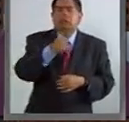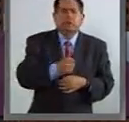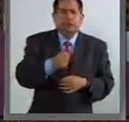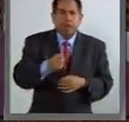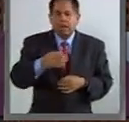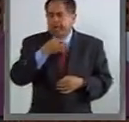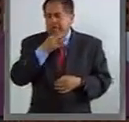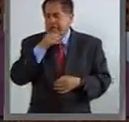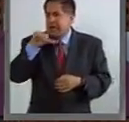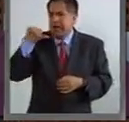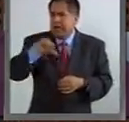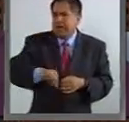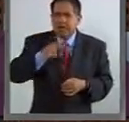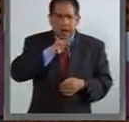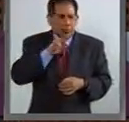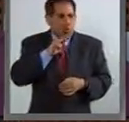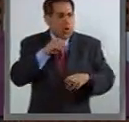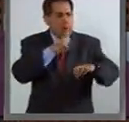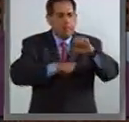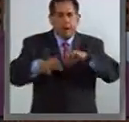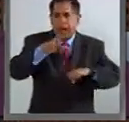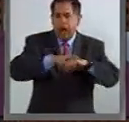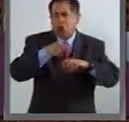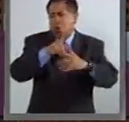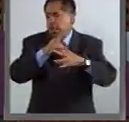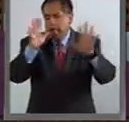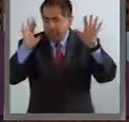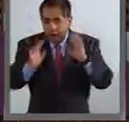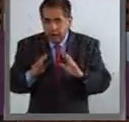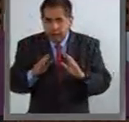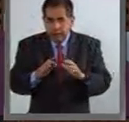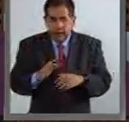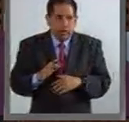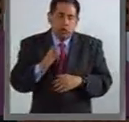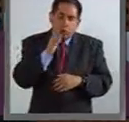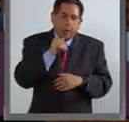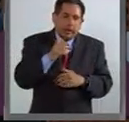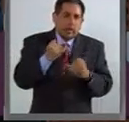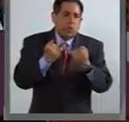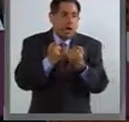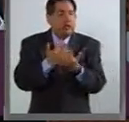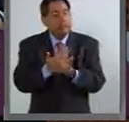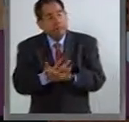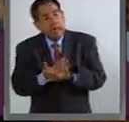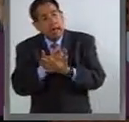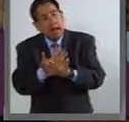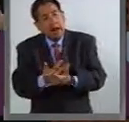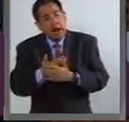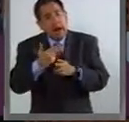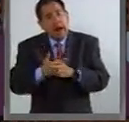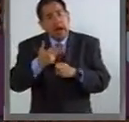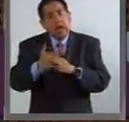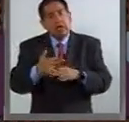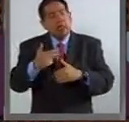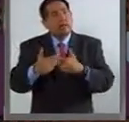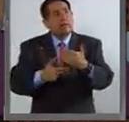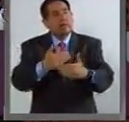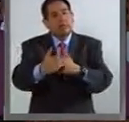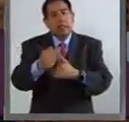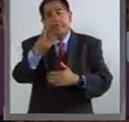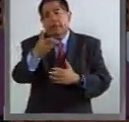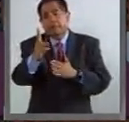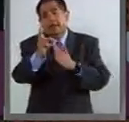de manera inmediata a un embajador en tal lugar, etcétera, pues no podemos esperarnos a que pasen